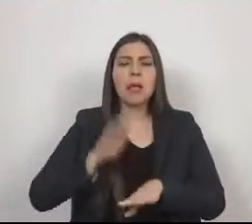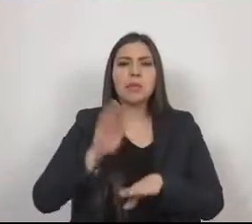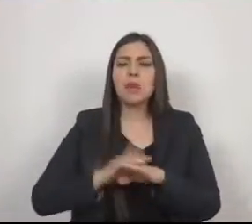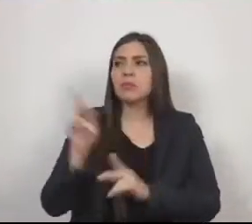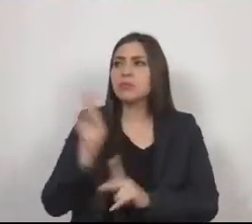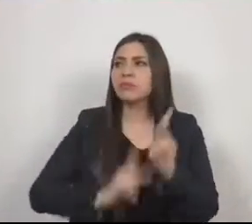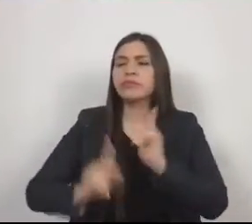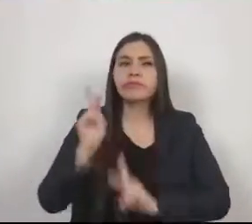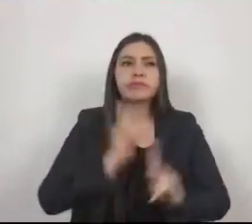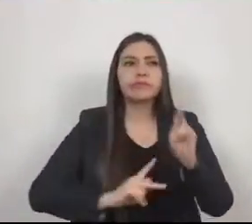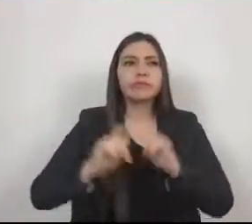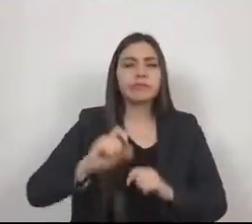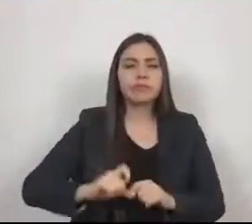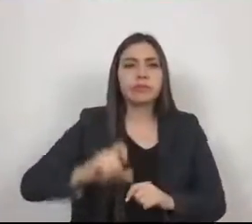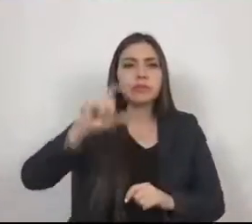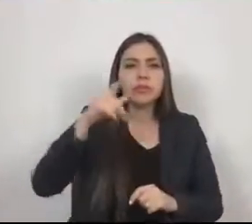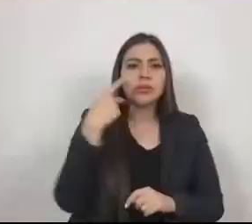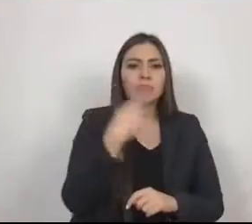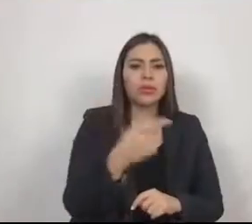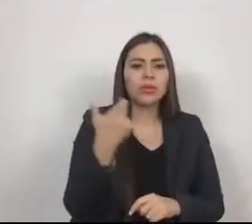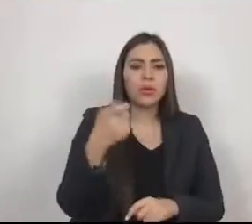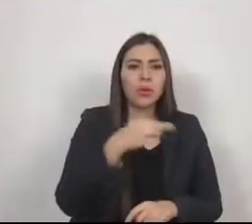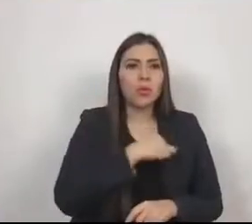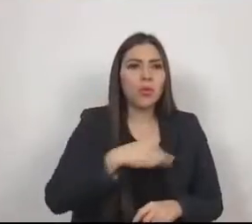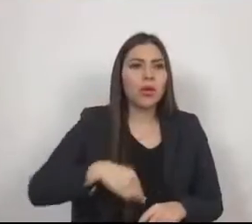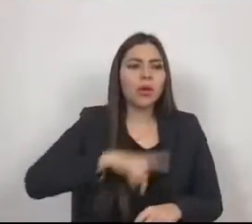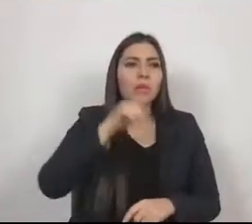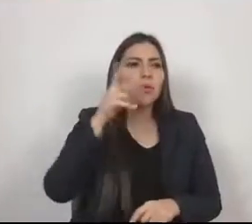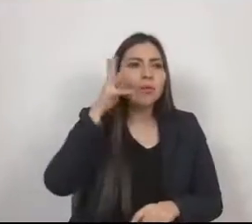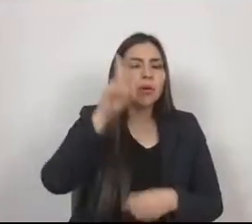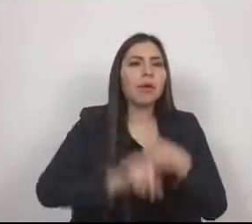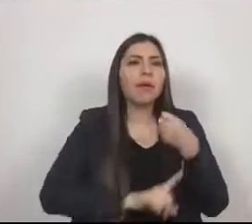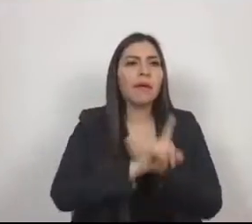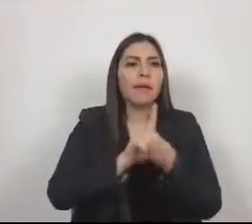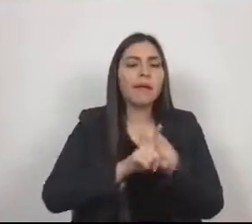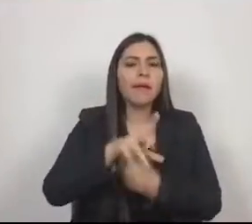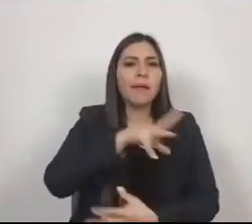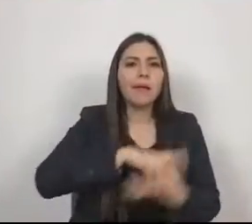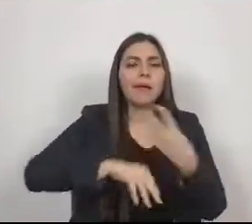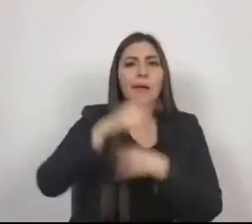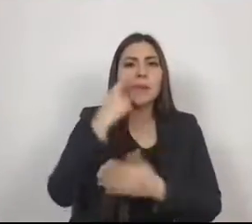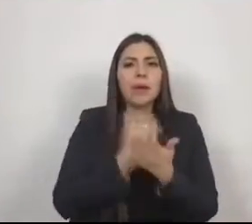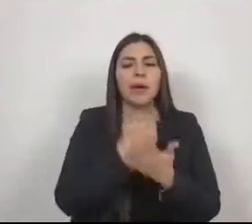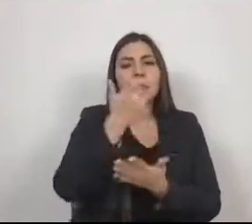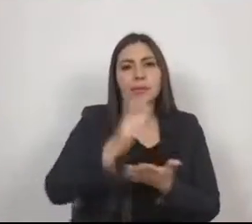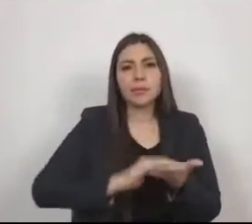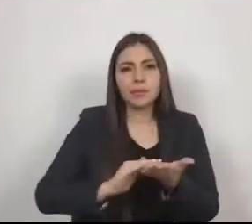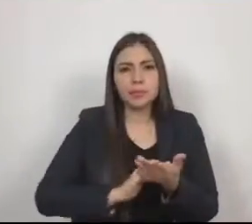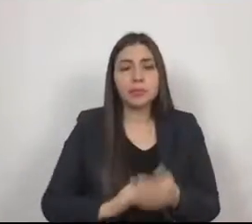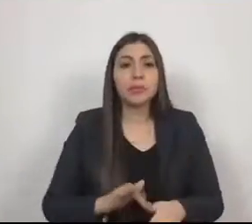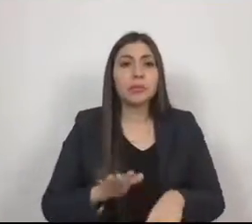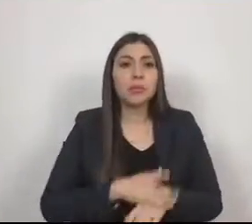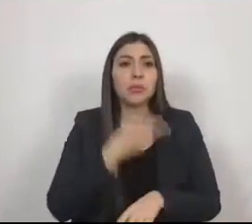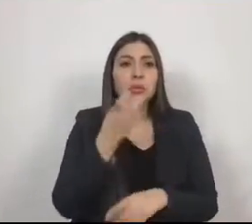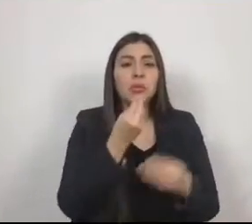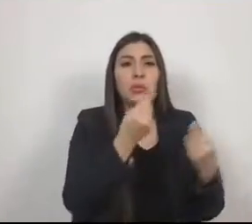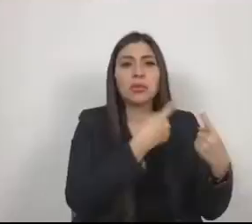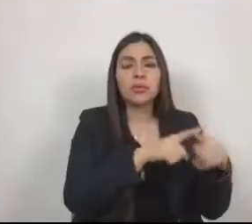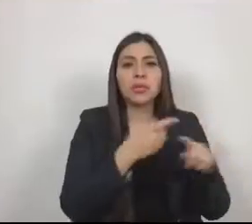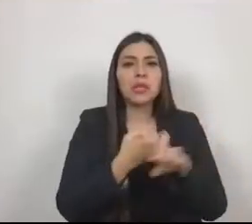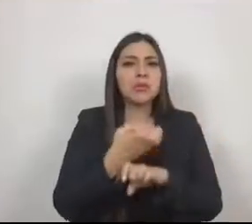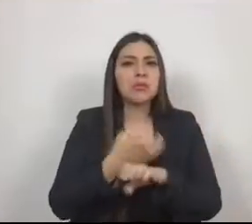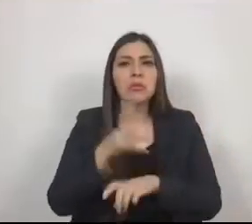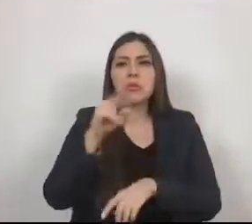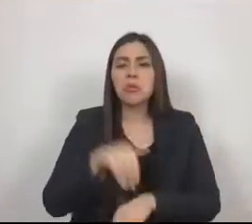la estabilidad de sus finanzas públicas en el futuro. Pese a la existencia de esta norma, muchas entidades no han seguido los parámetros y